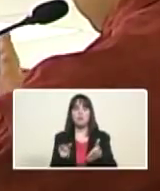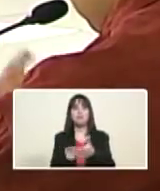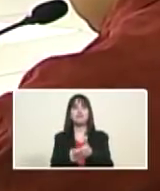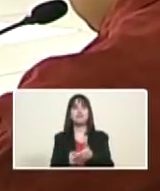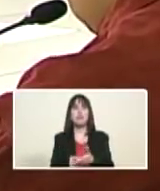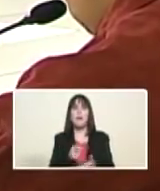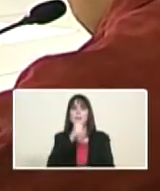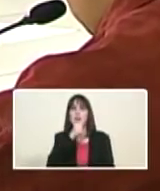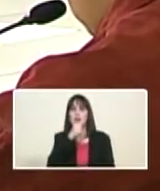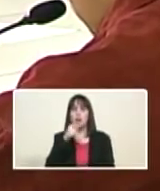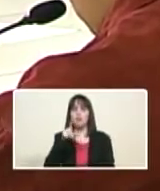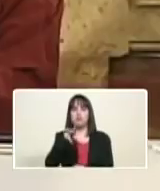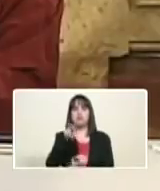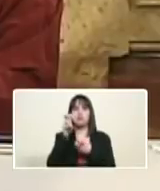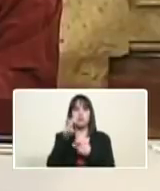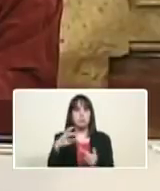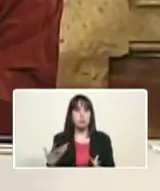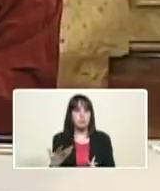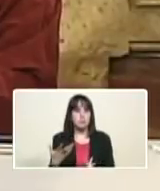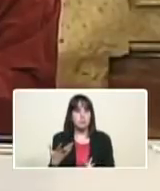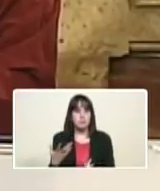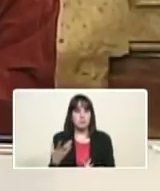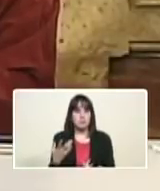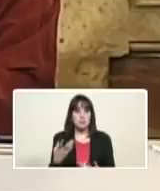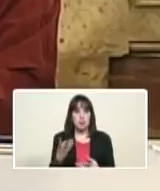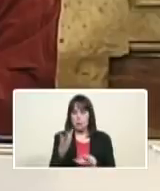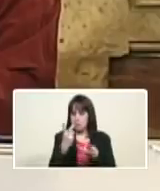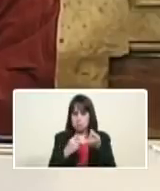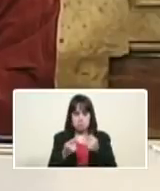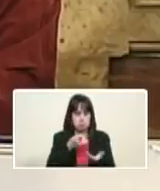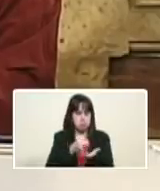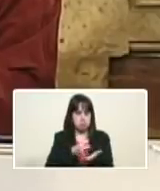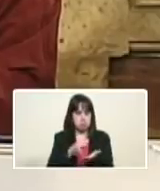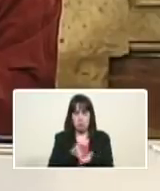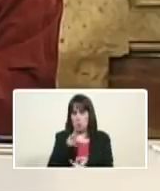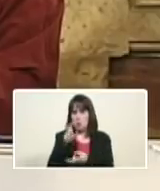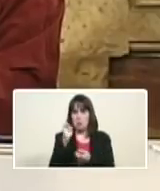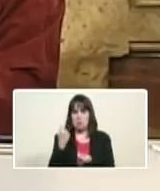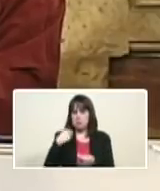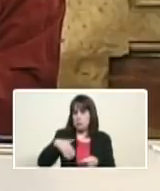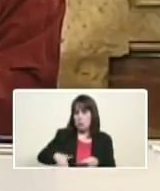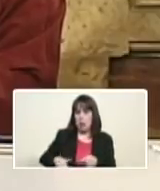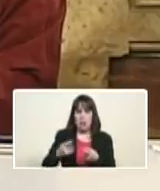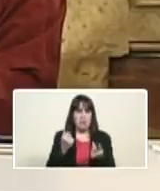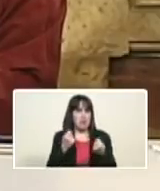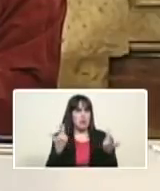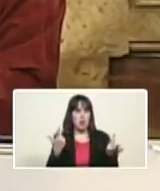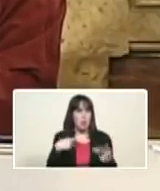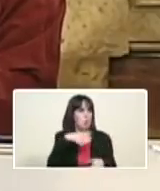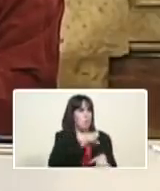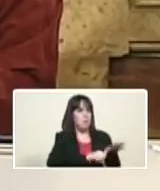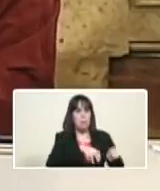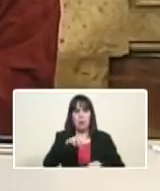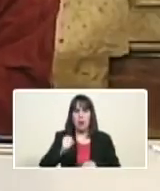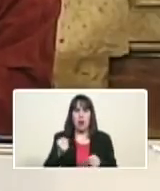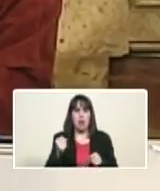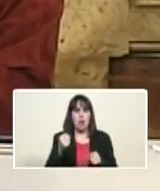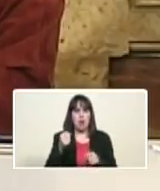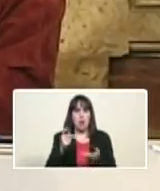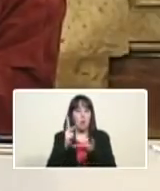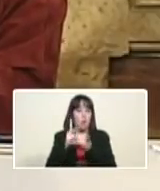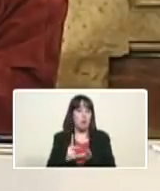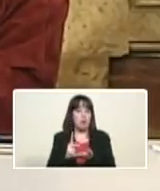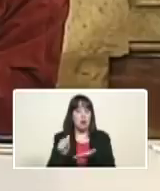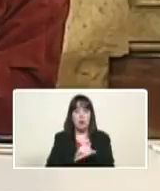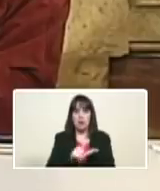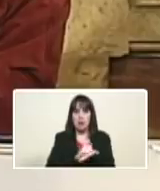pensión, sacar tu parte que puedes allí cobrar y tener tu billetico e ir y comprar en una esquina un kilo de queso que no podías